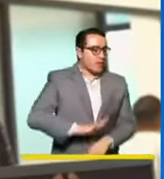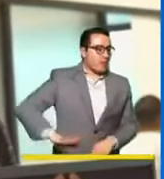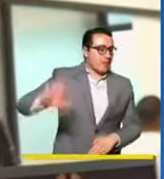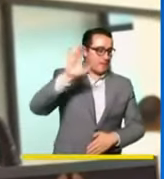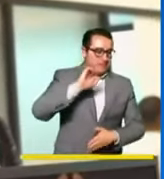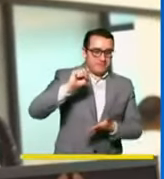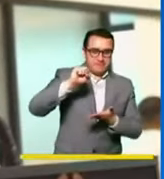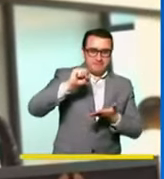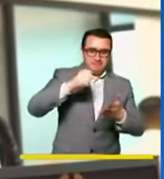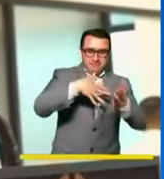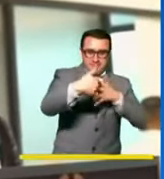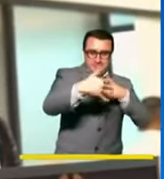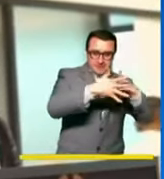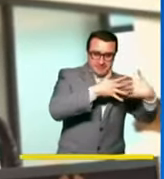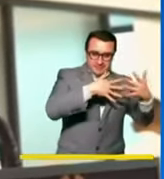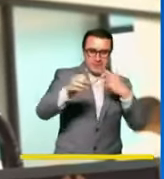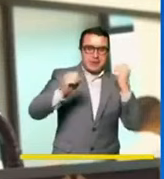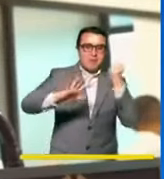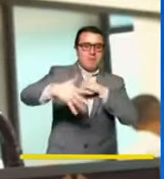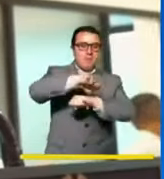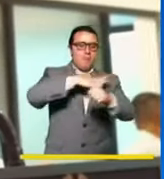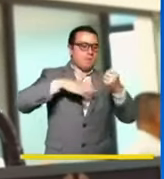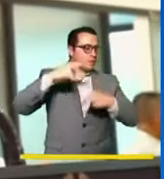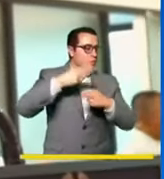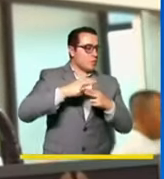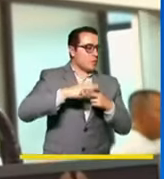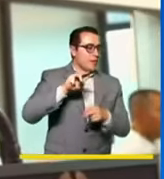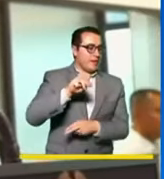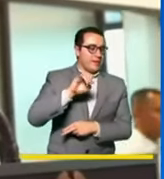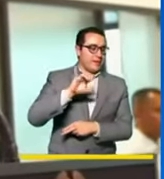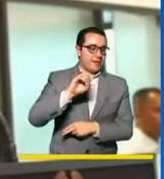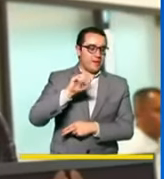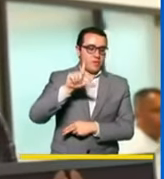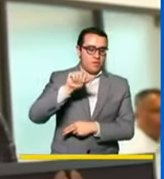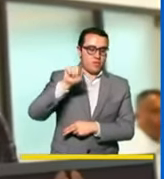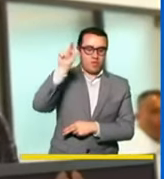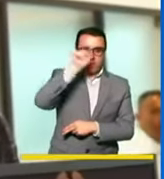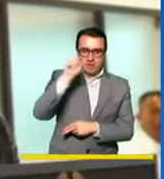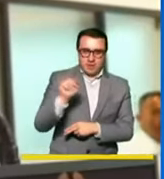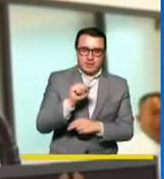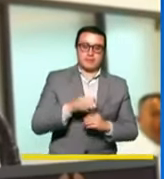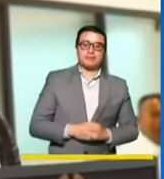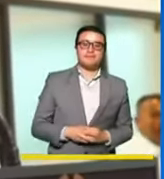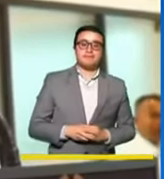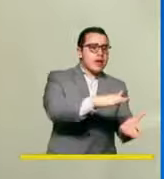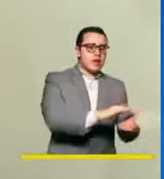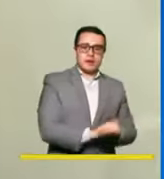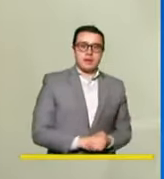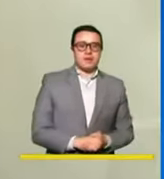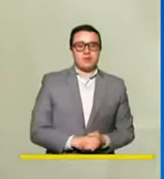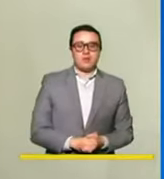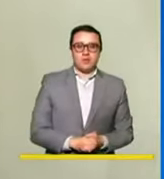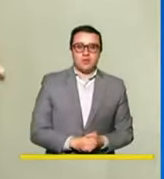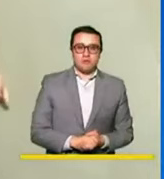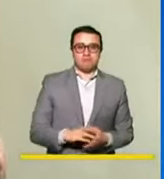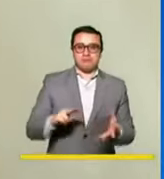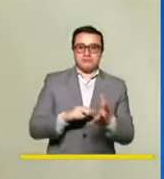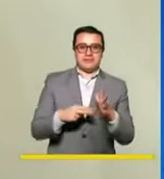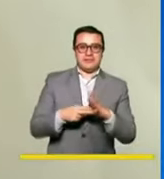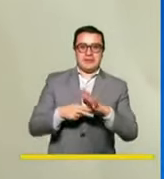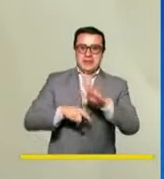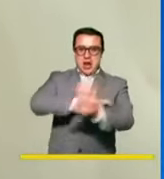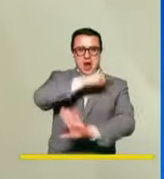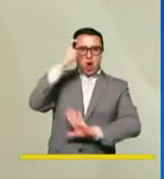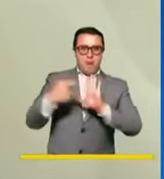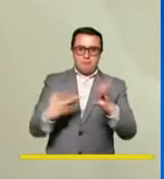la Constitución ahora está diciendo que no O que recurre a la misma pero